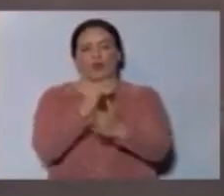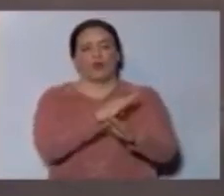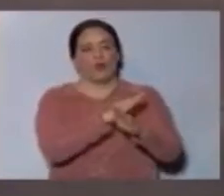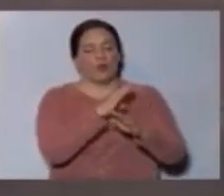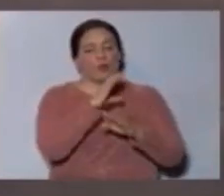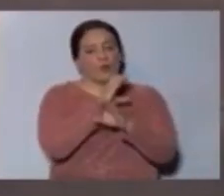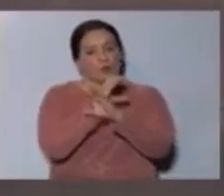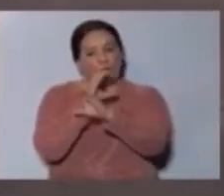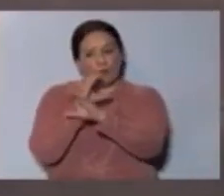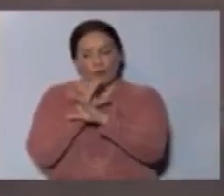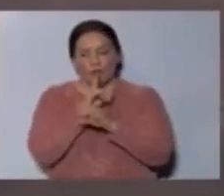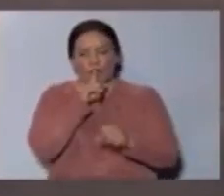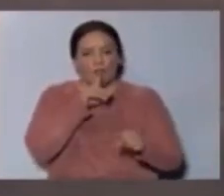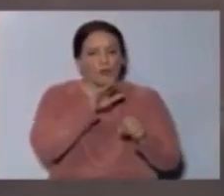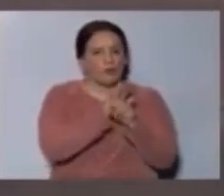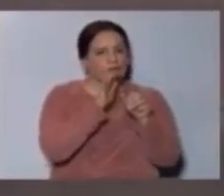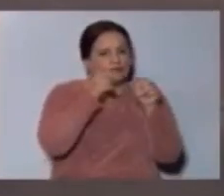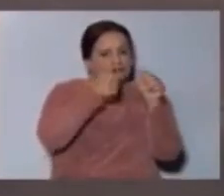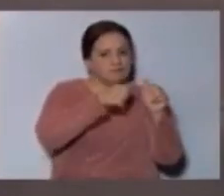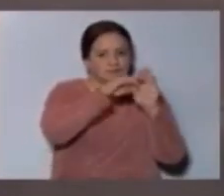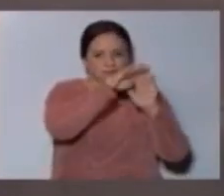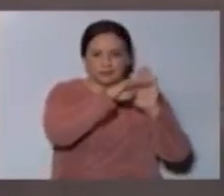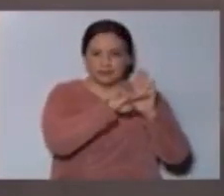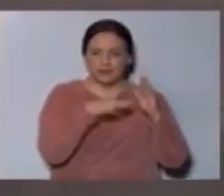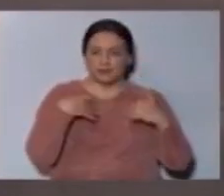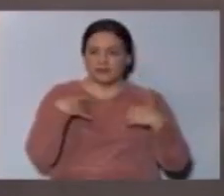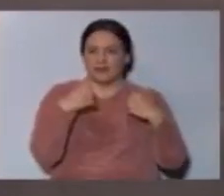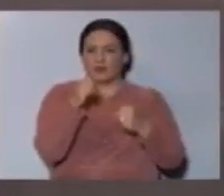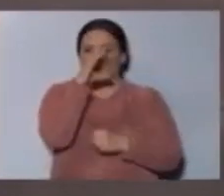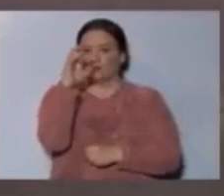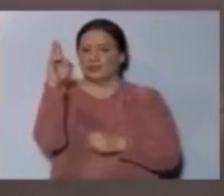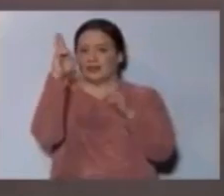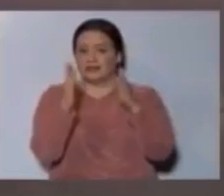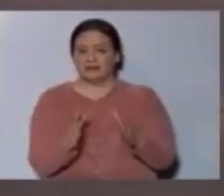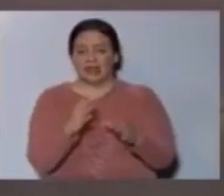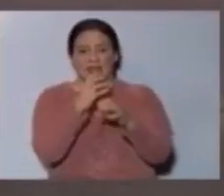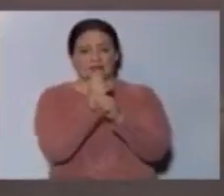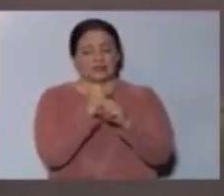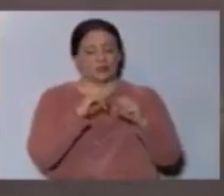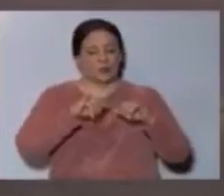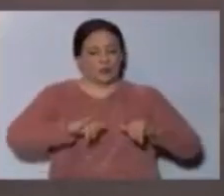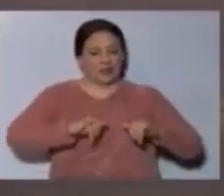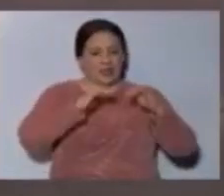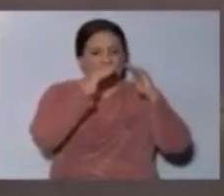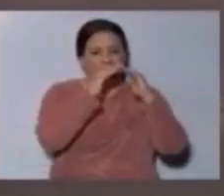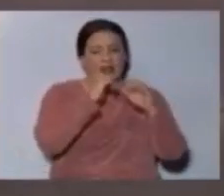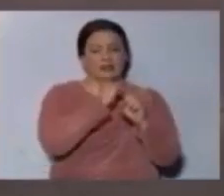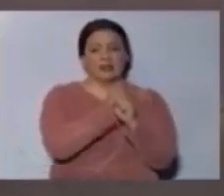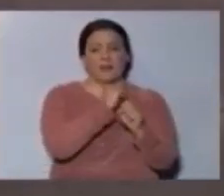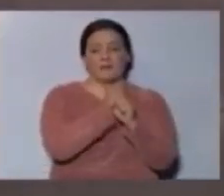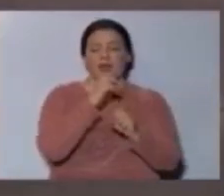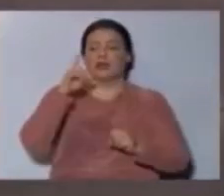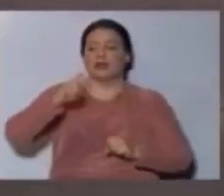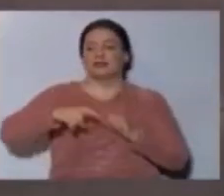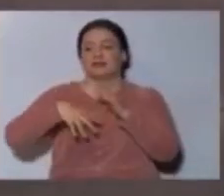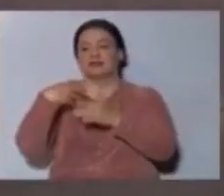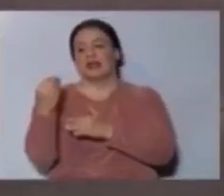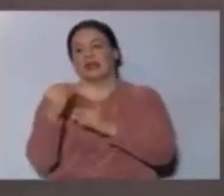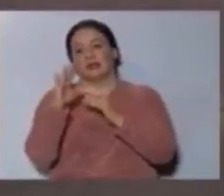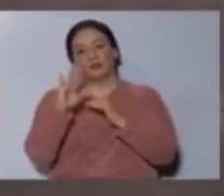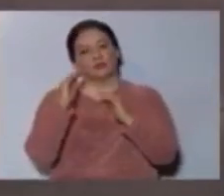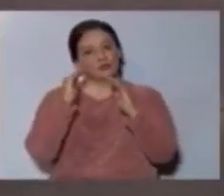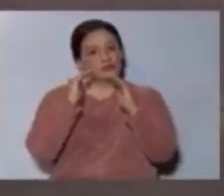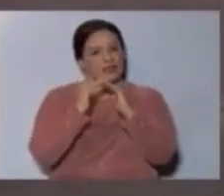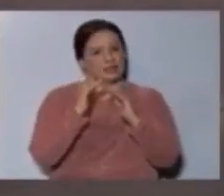las normas sanitarias, a los costarricenses que están haciendo teletrabajo y a los que evitan salir de sus casas,